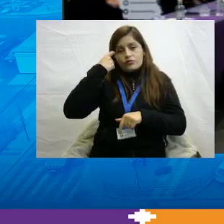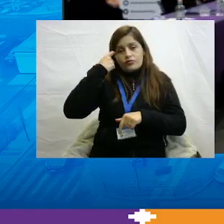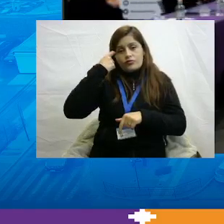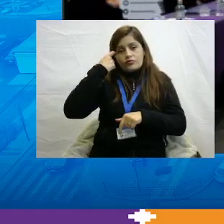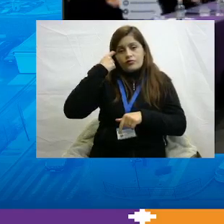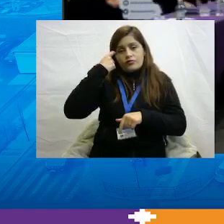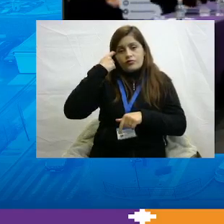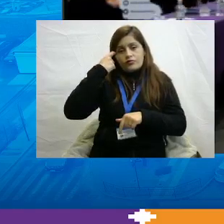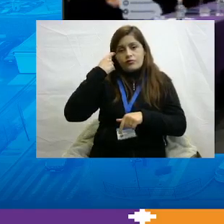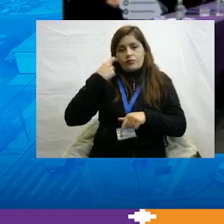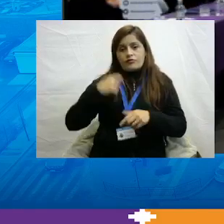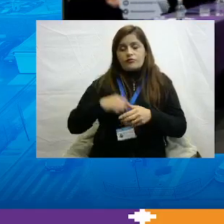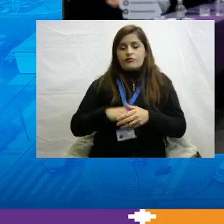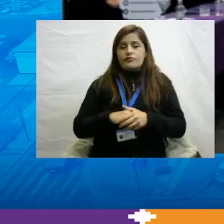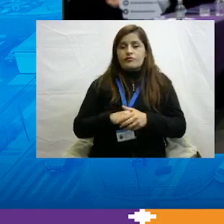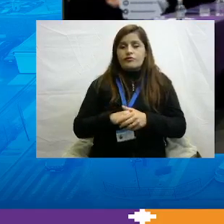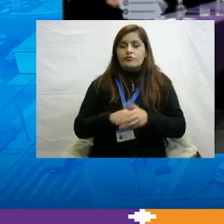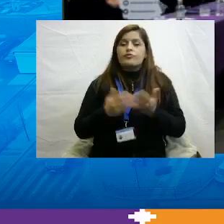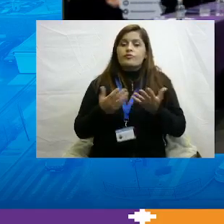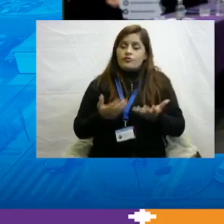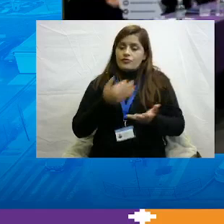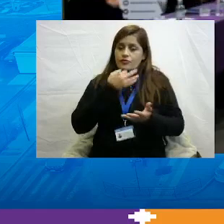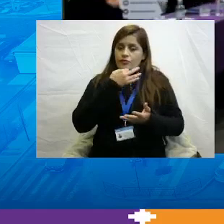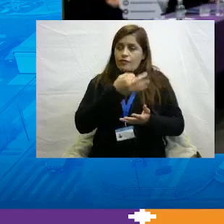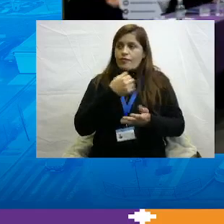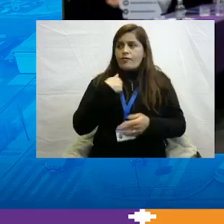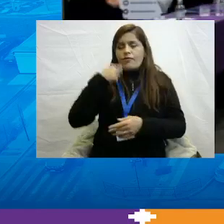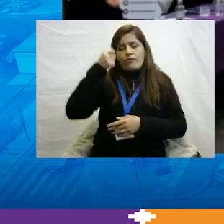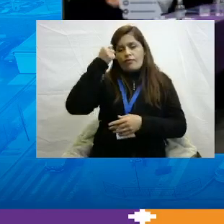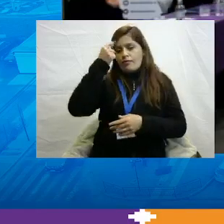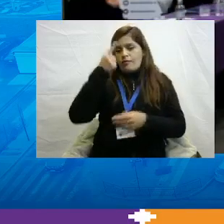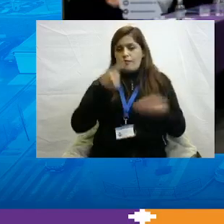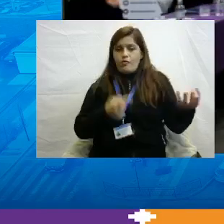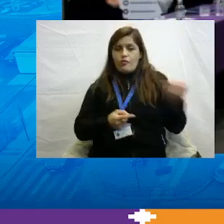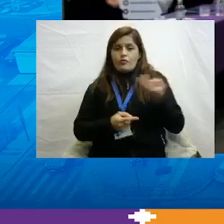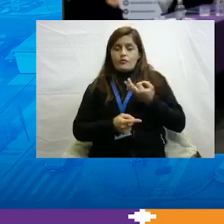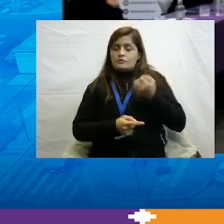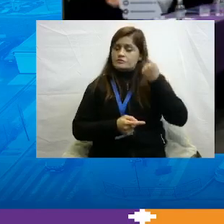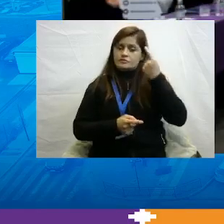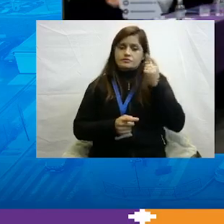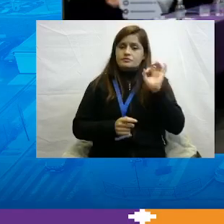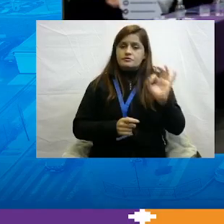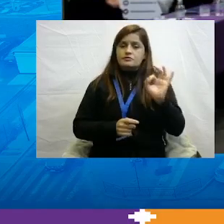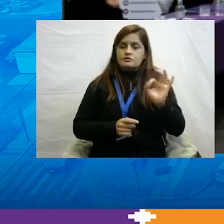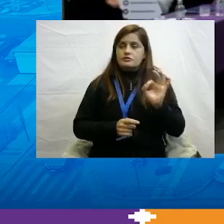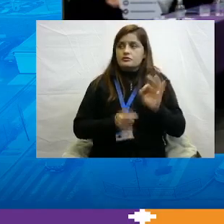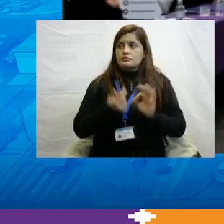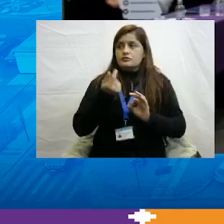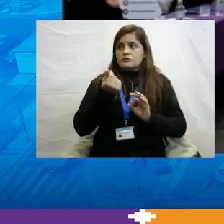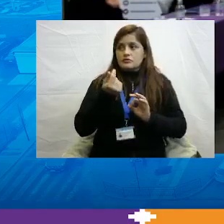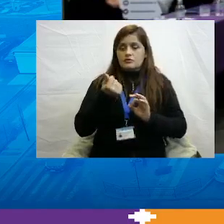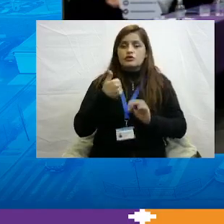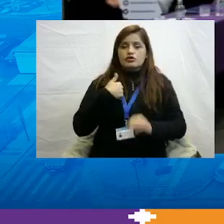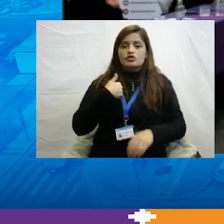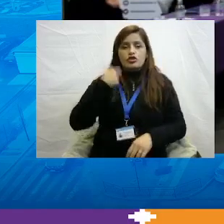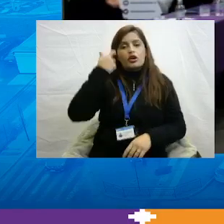laboral. Por eso era mi salvedad, y entiendo perfectamente el tema del monto, que yo también creo que es excesivo,